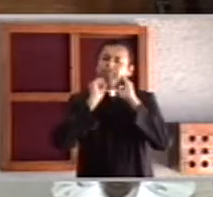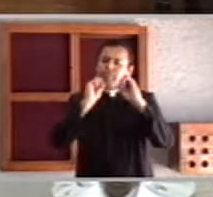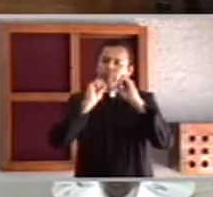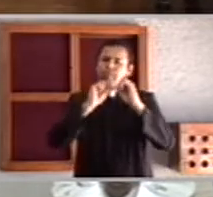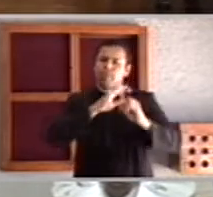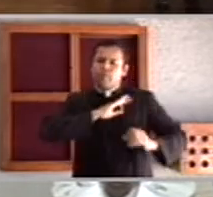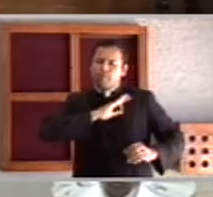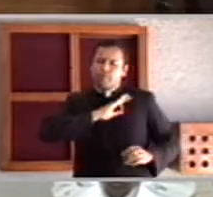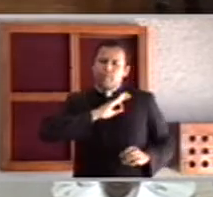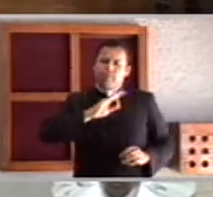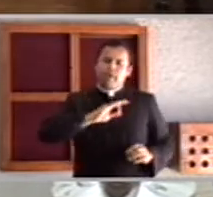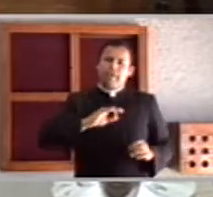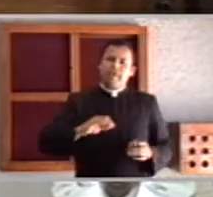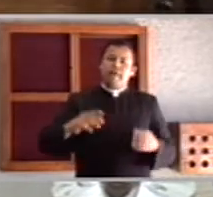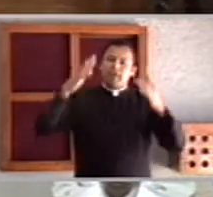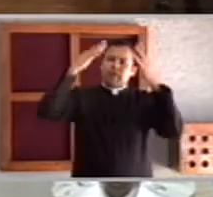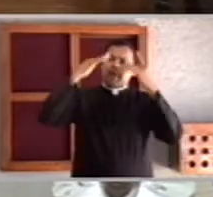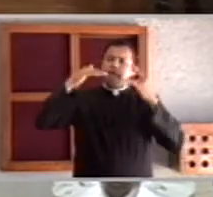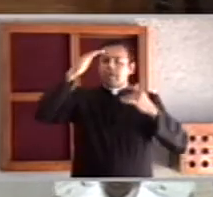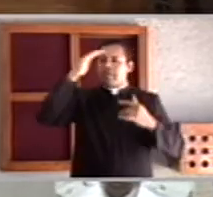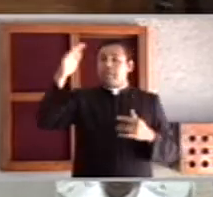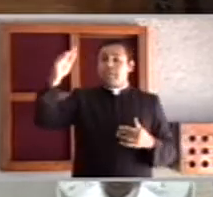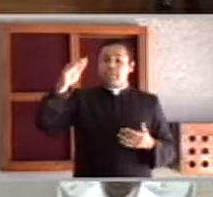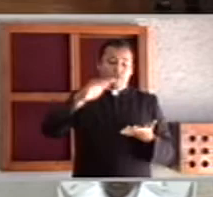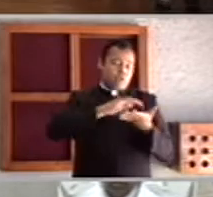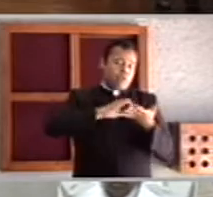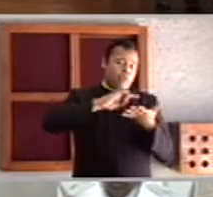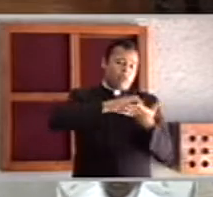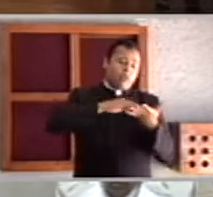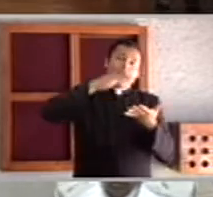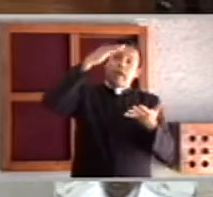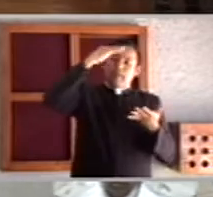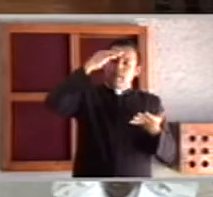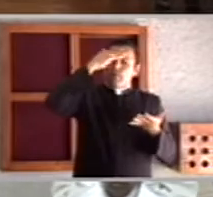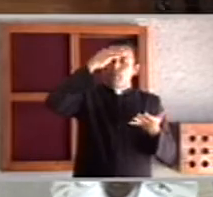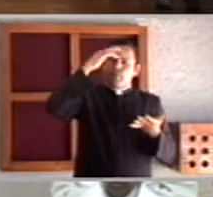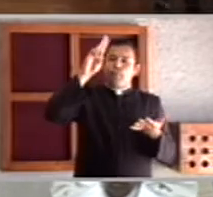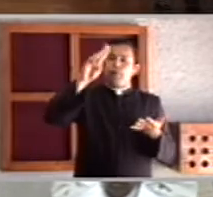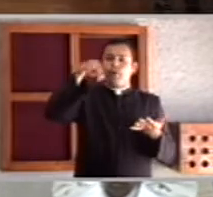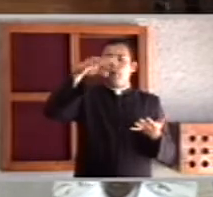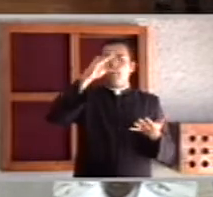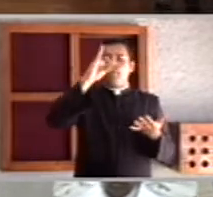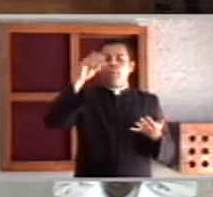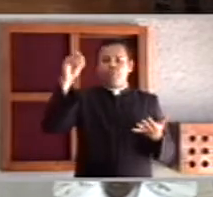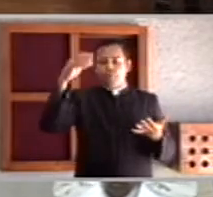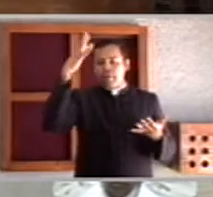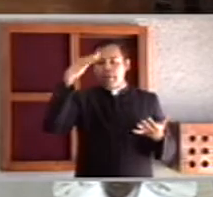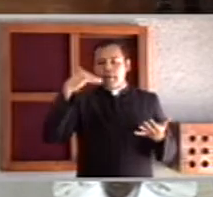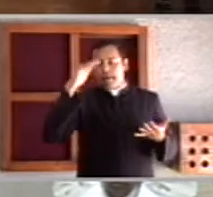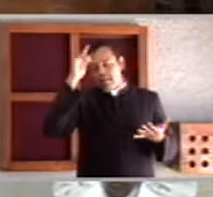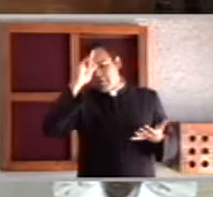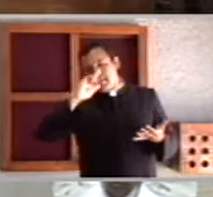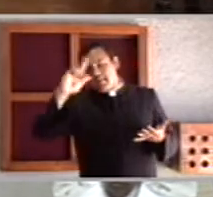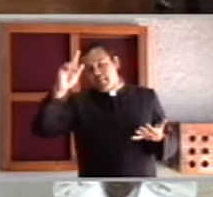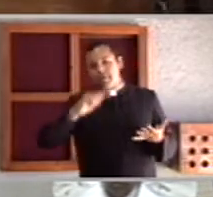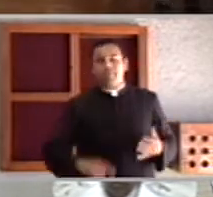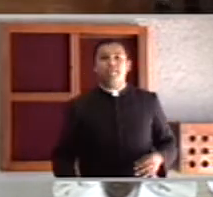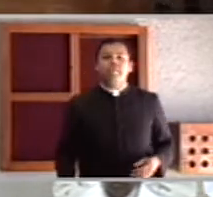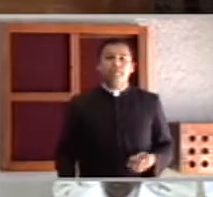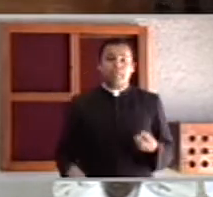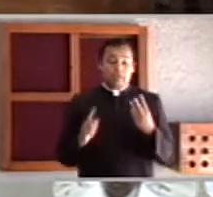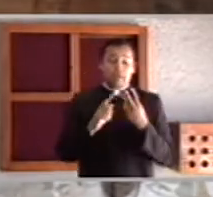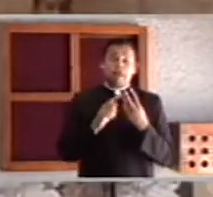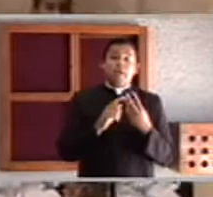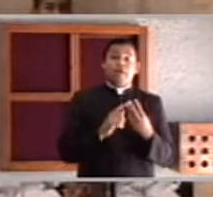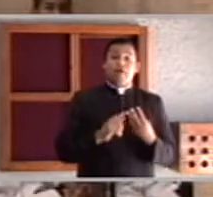la unción de Cristo y la gracia de su Espíritu. En ese tríptico, en el